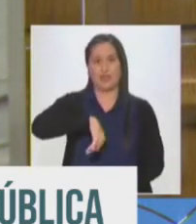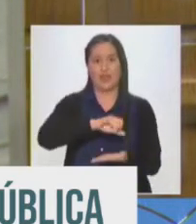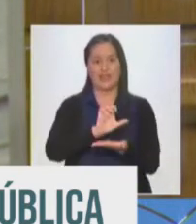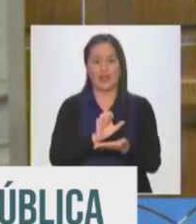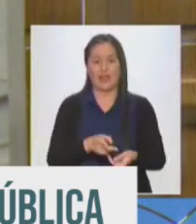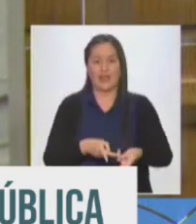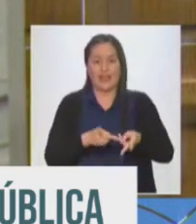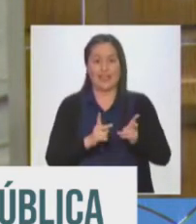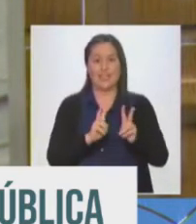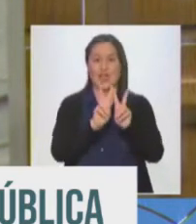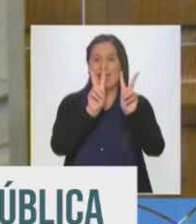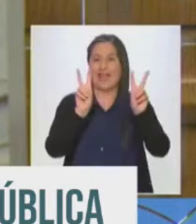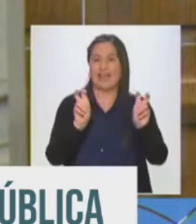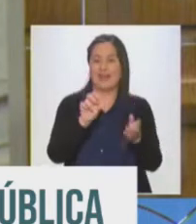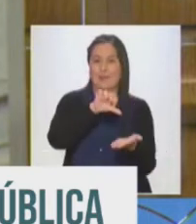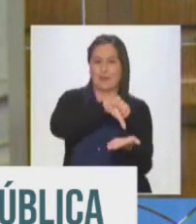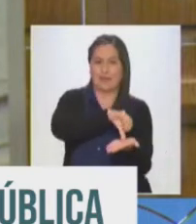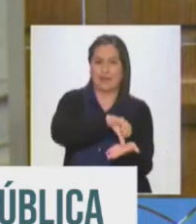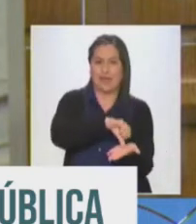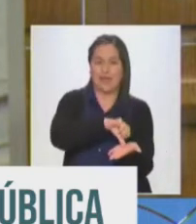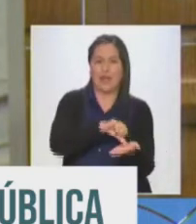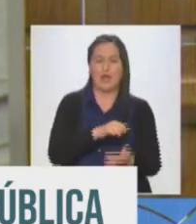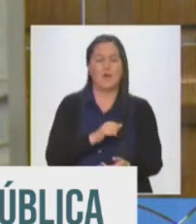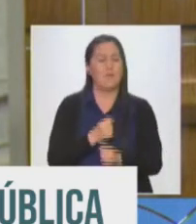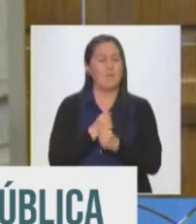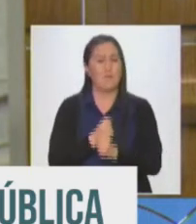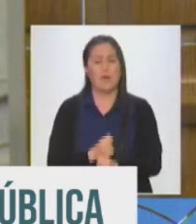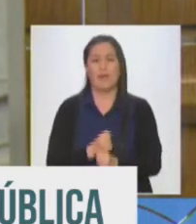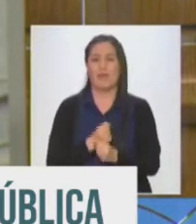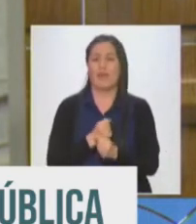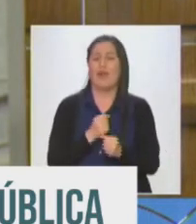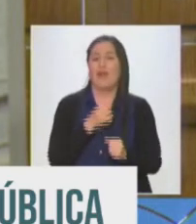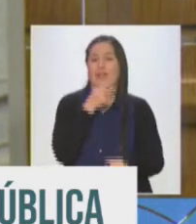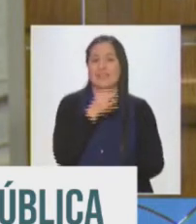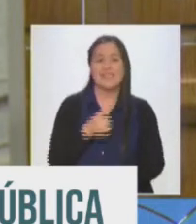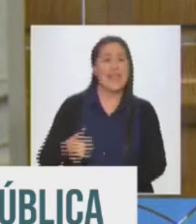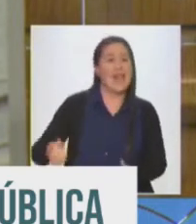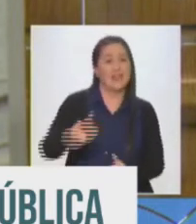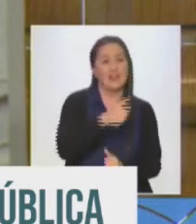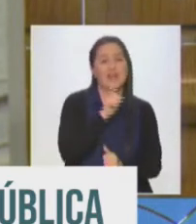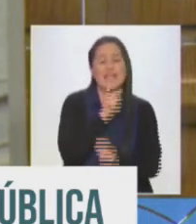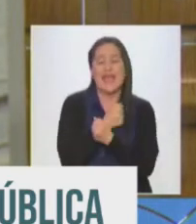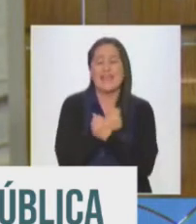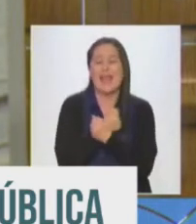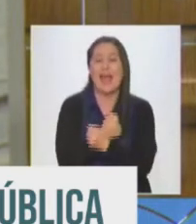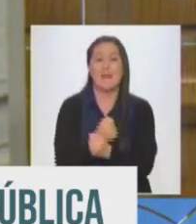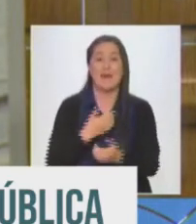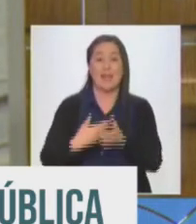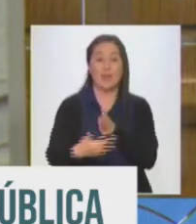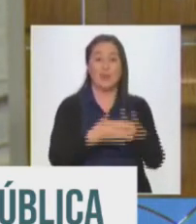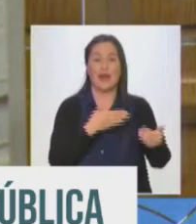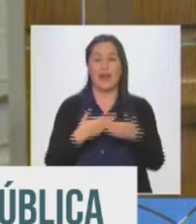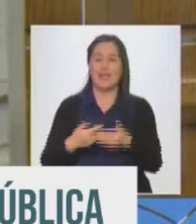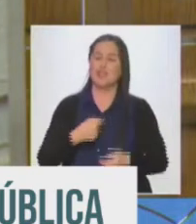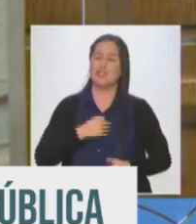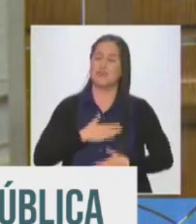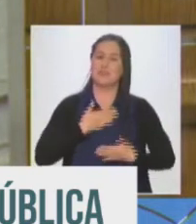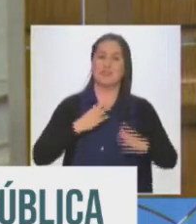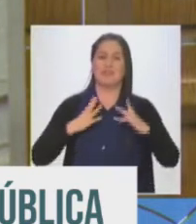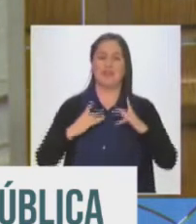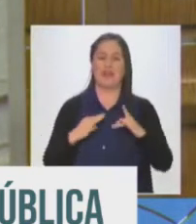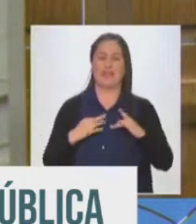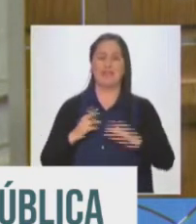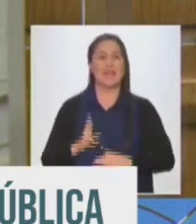la central. Puedo decir a todos los amantes de la naturaleza que como presidente me siento feliz de poder preservar un santuario de la